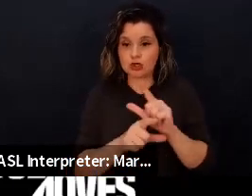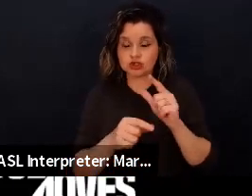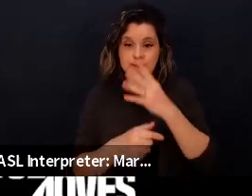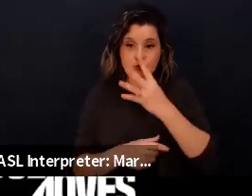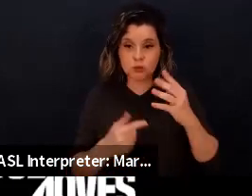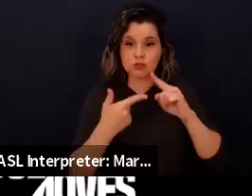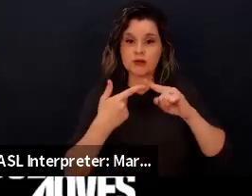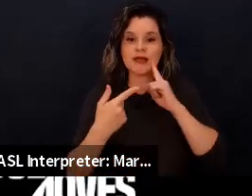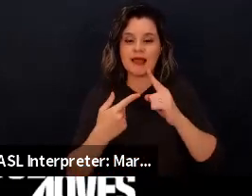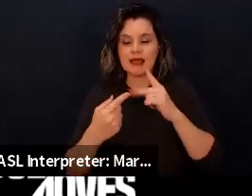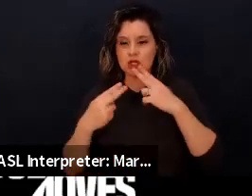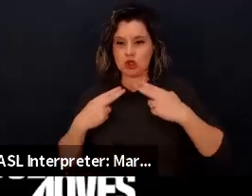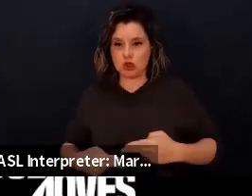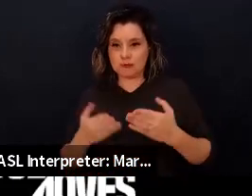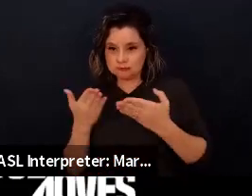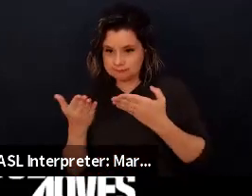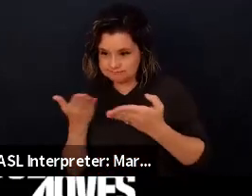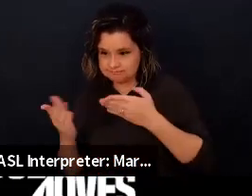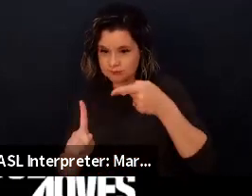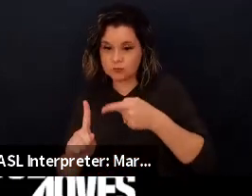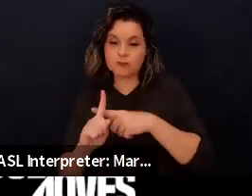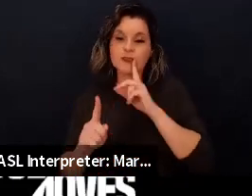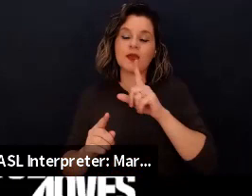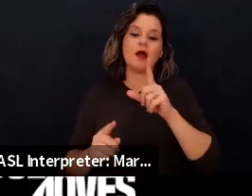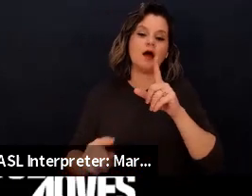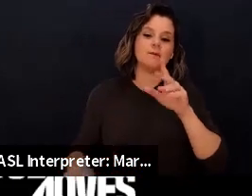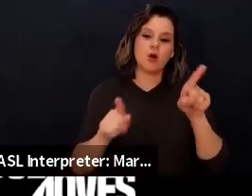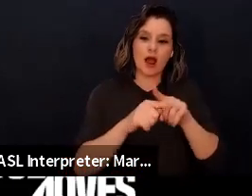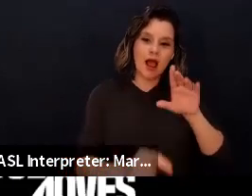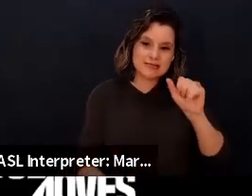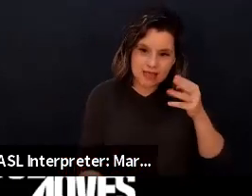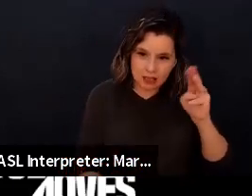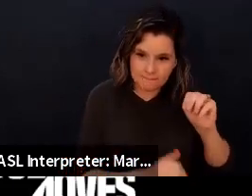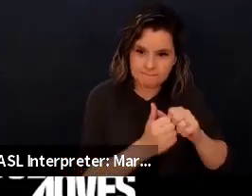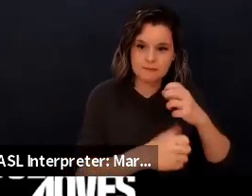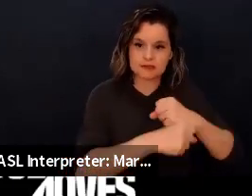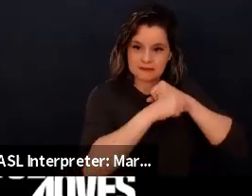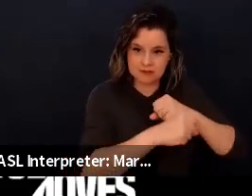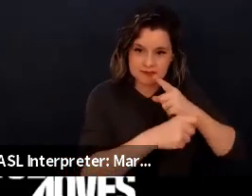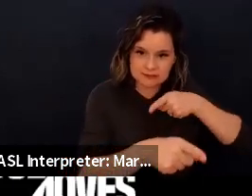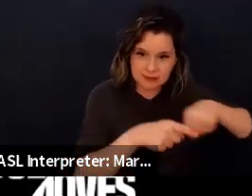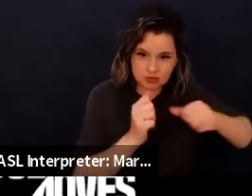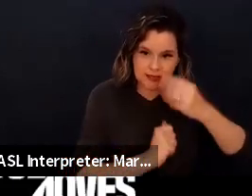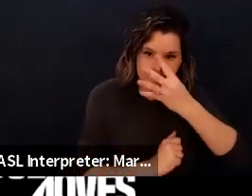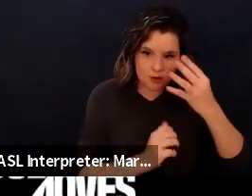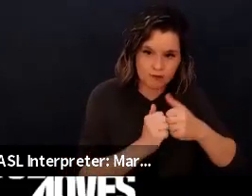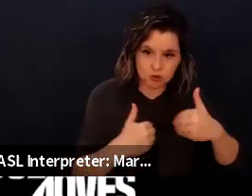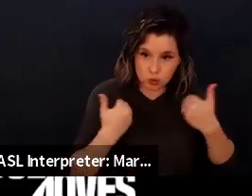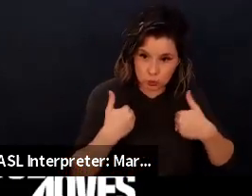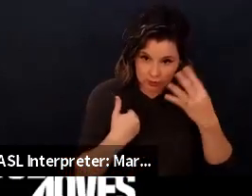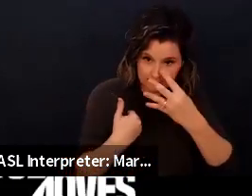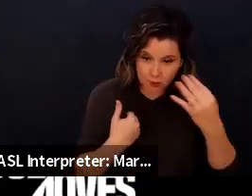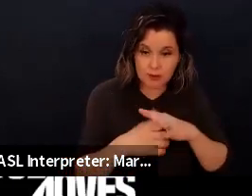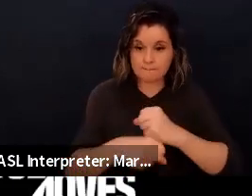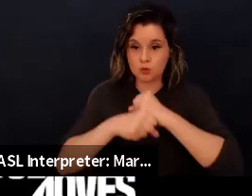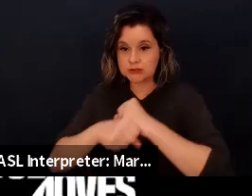asistencia humanitaria, incluyendo asilo afirmativo y defensivo, estatus especial de inmigrante juvenil, protección